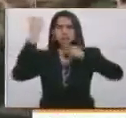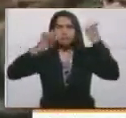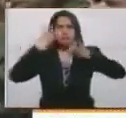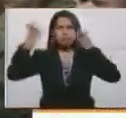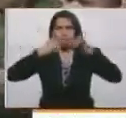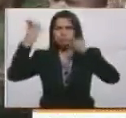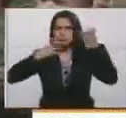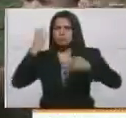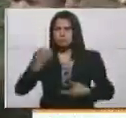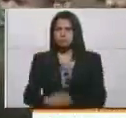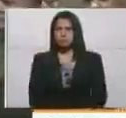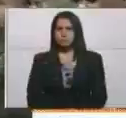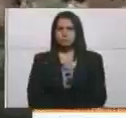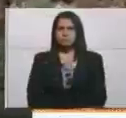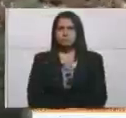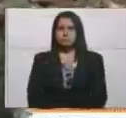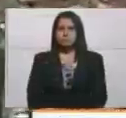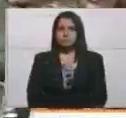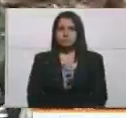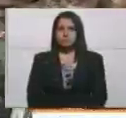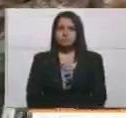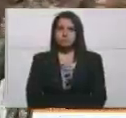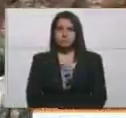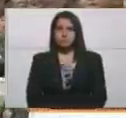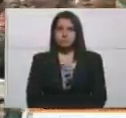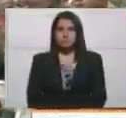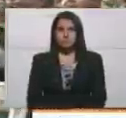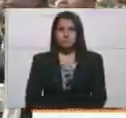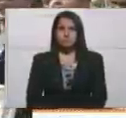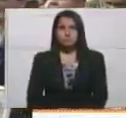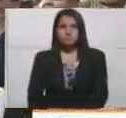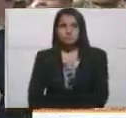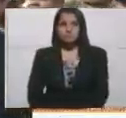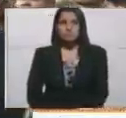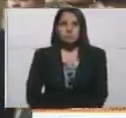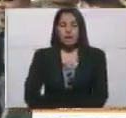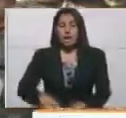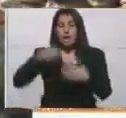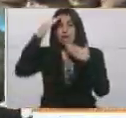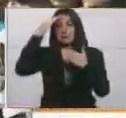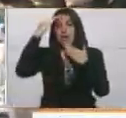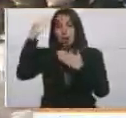Saludos desde acá.